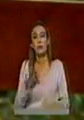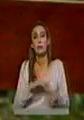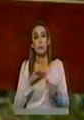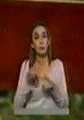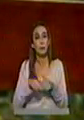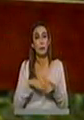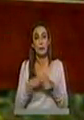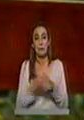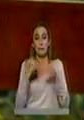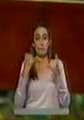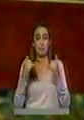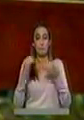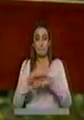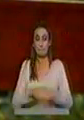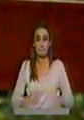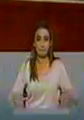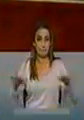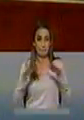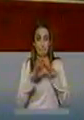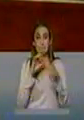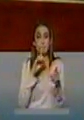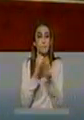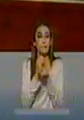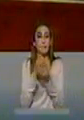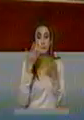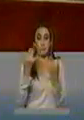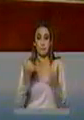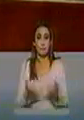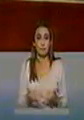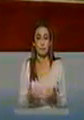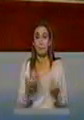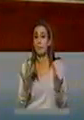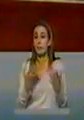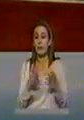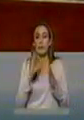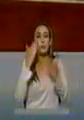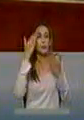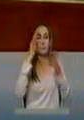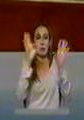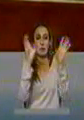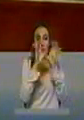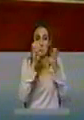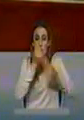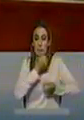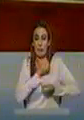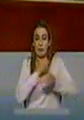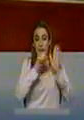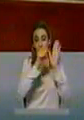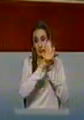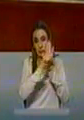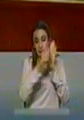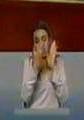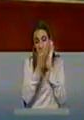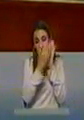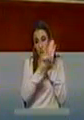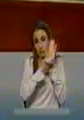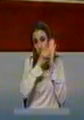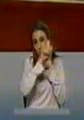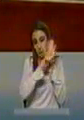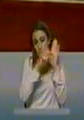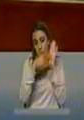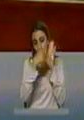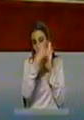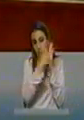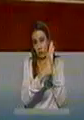se podría generar un rediseño en su marca, en su logo, todo lo que abarca para